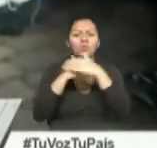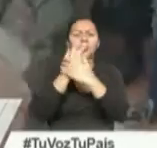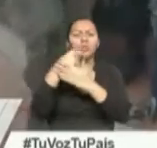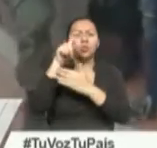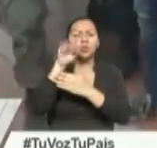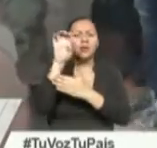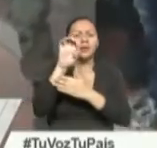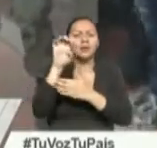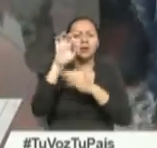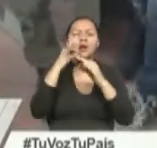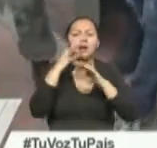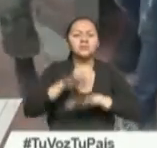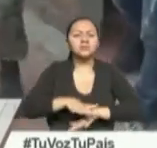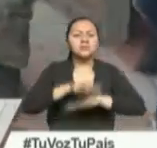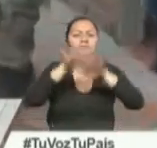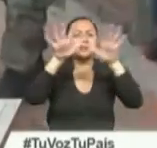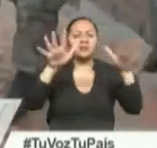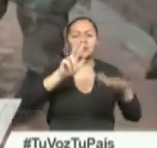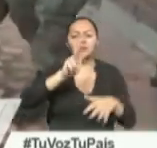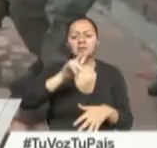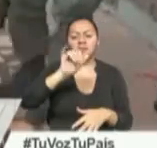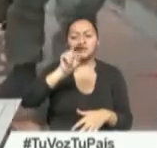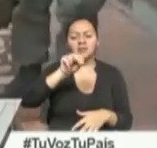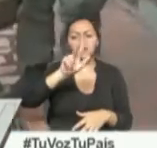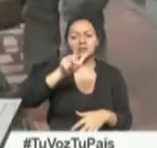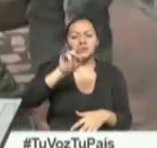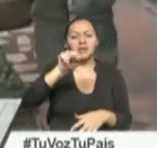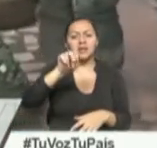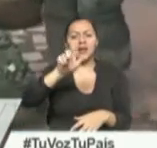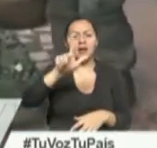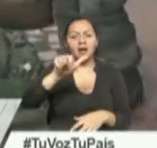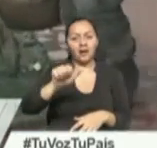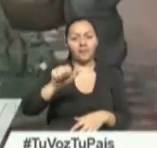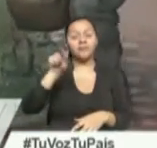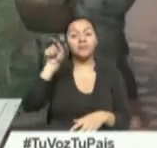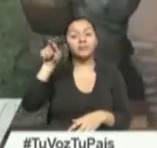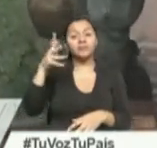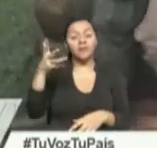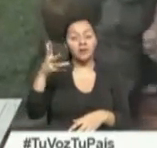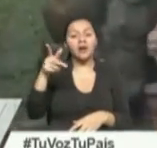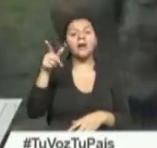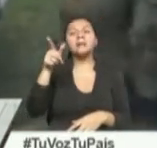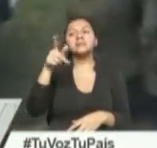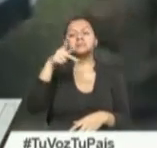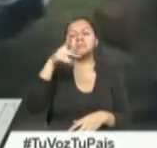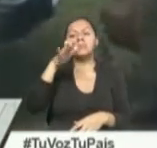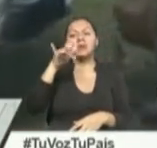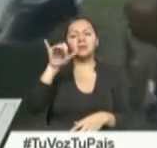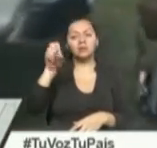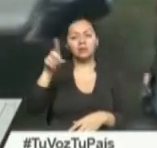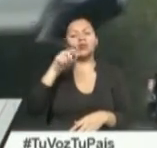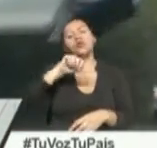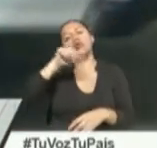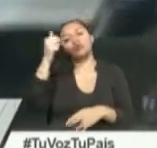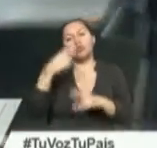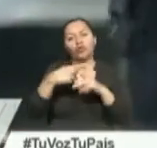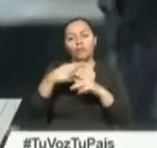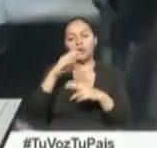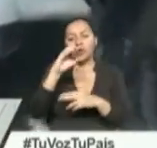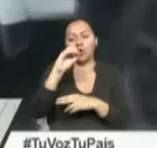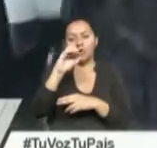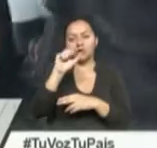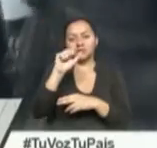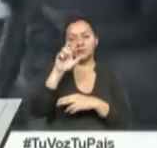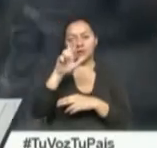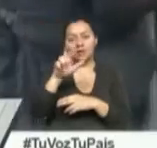de Chinchiná, al centro del país. Patiño, también conocido como Óscar o Rodrigo, intentó engañar a las autoridades con la falsificación